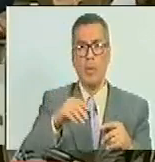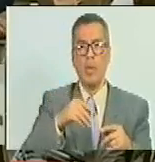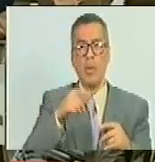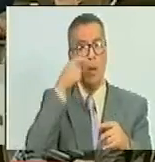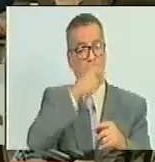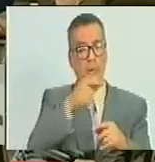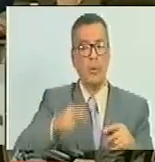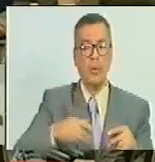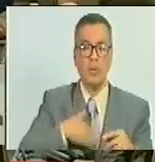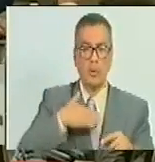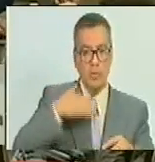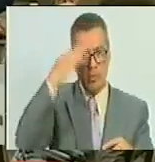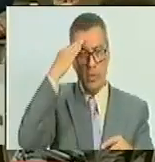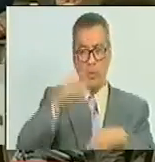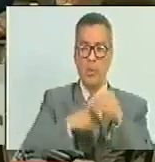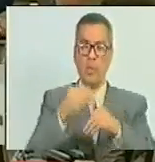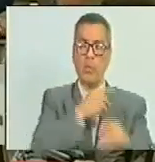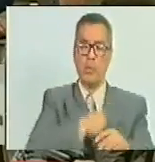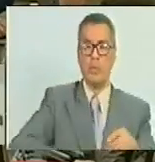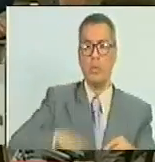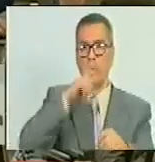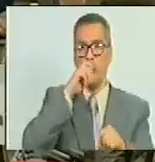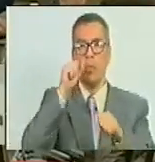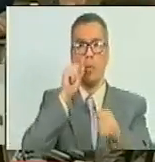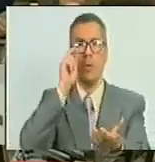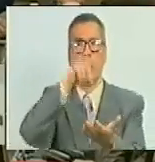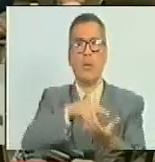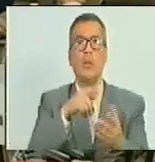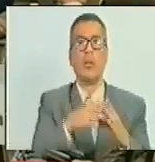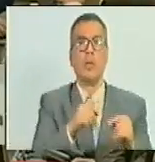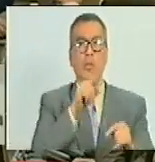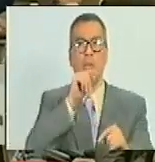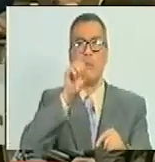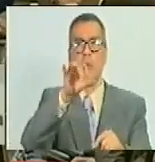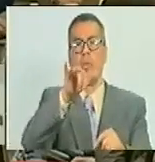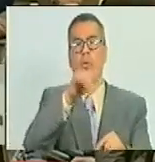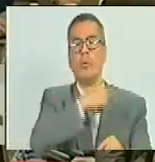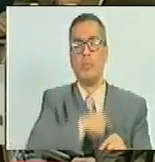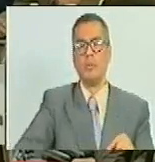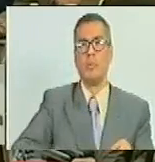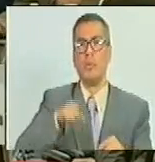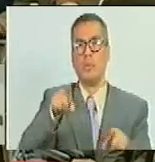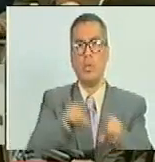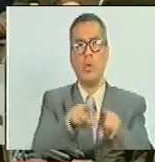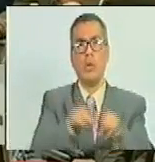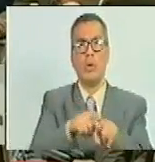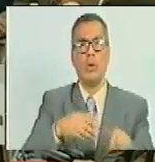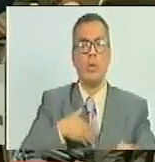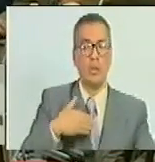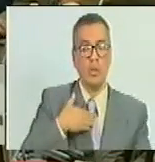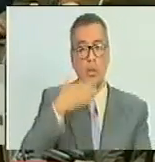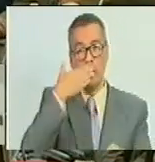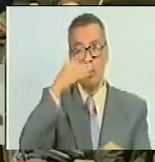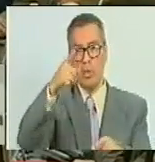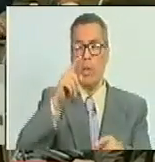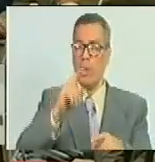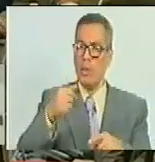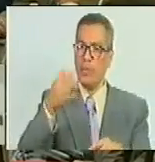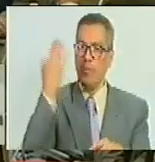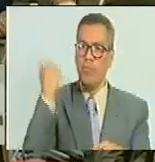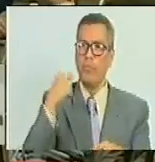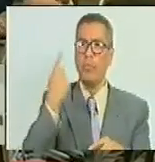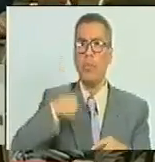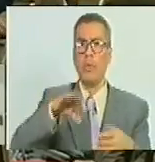que se lo hace el presidente Maduro en el momento que acude a la toma de posesión de su presidente. Igualmente, con el Reino de Arabia Saudita hay antecedentes.